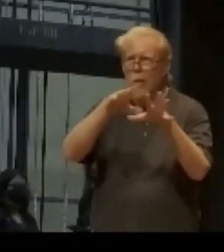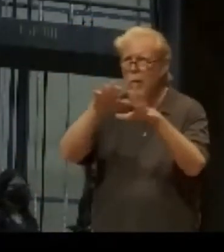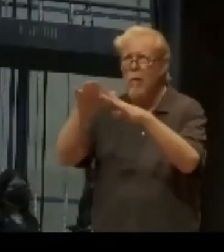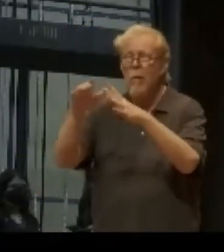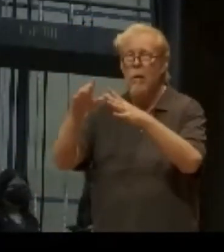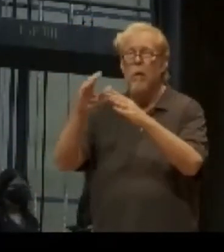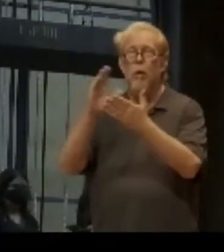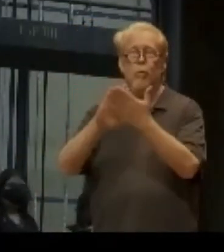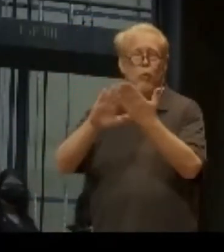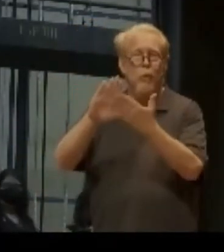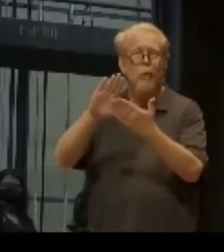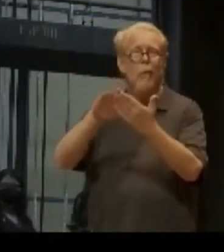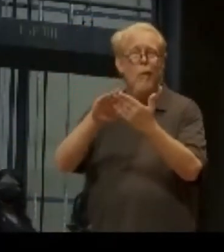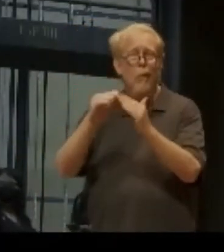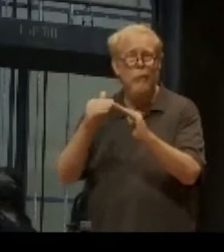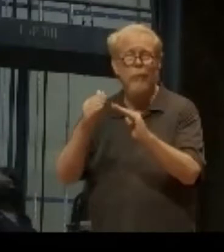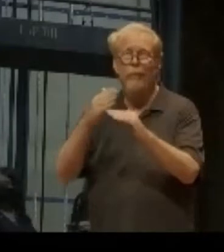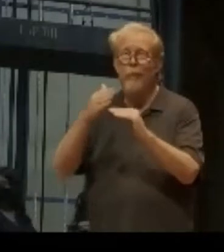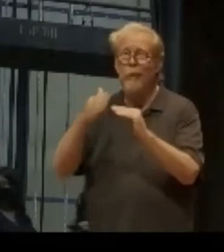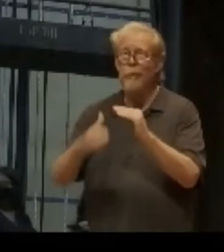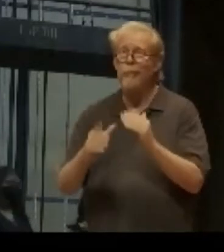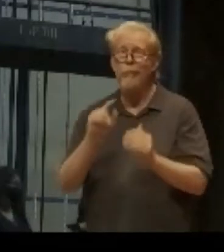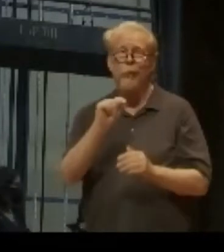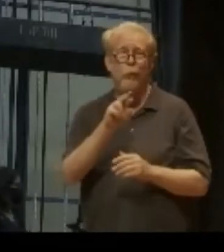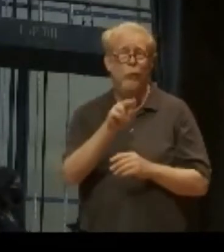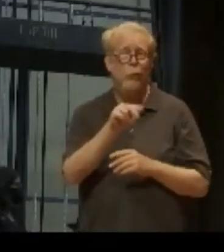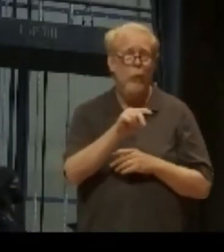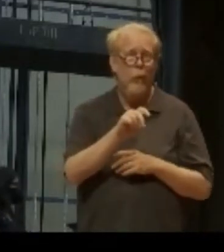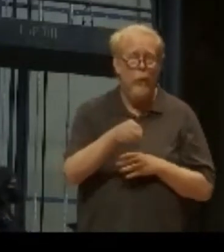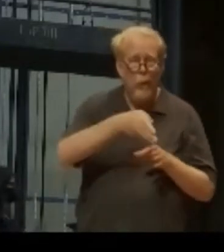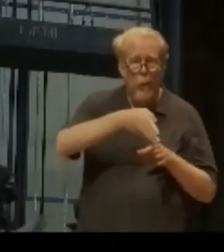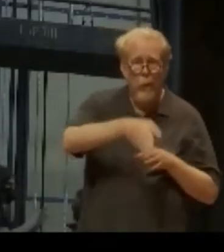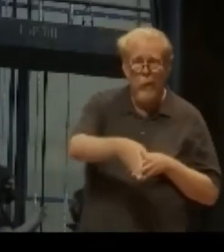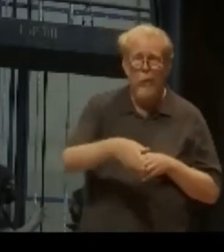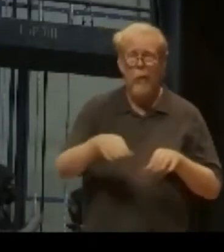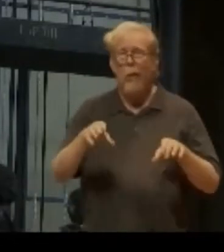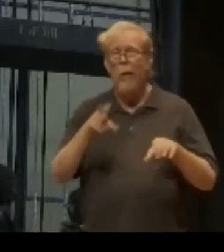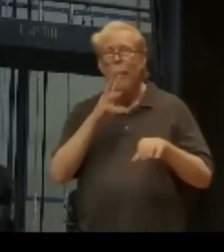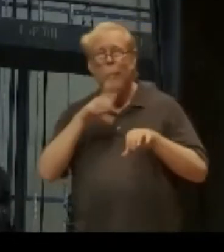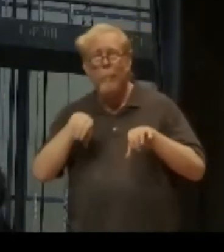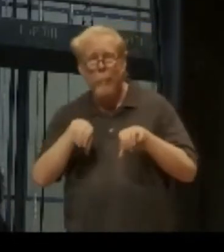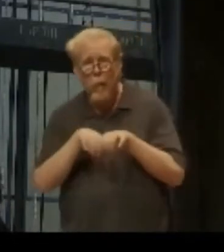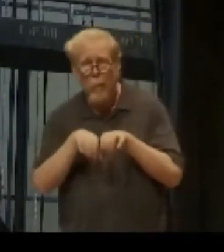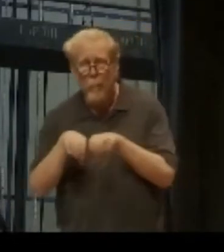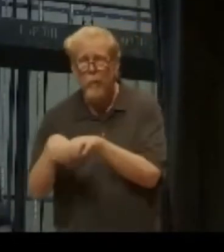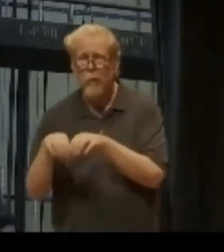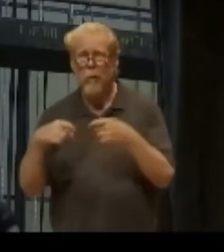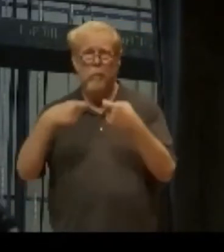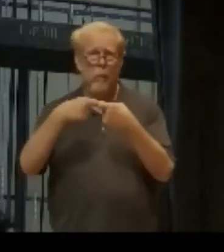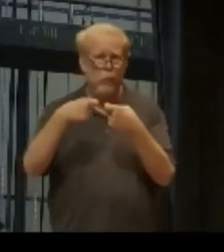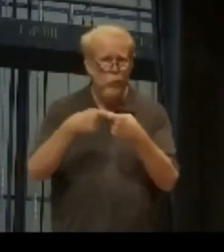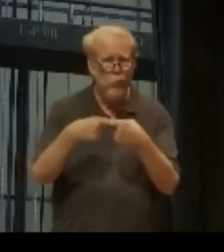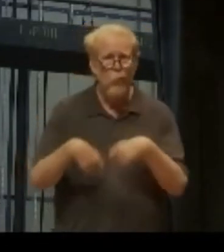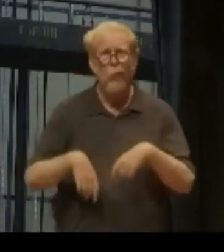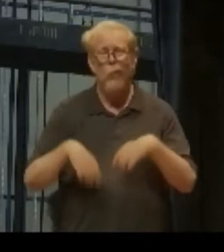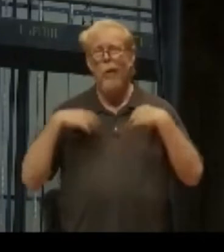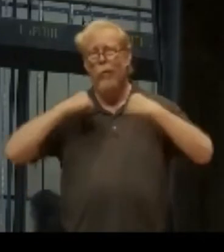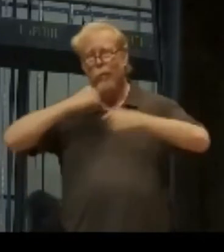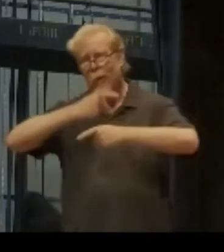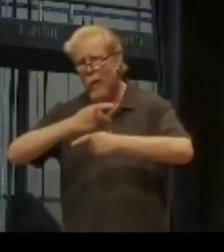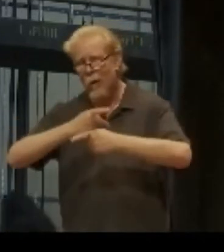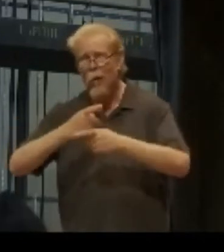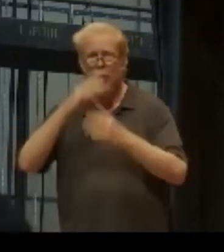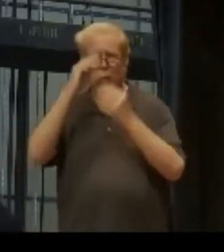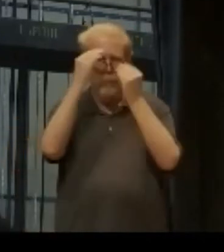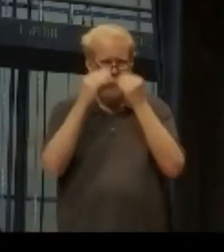un college comunitario y ahí terminan. Es decir, puede ser en comercio, puede ser en eléctrico, en plomería, en